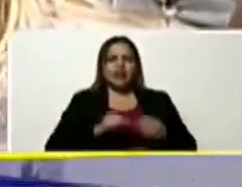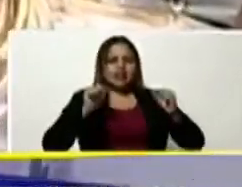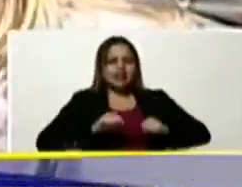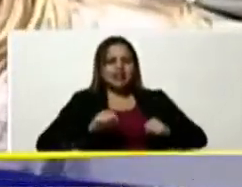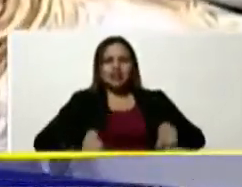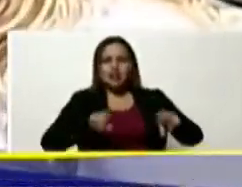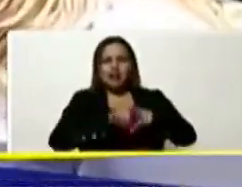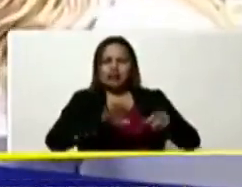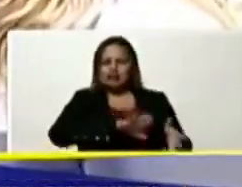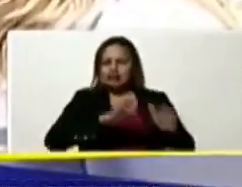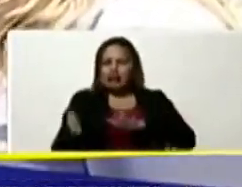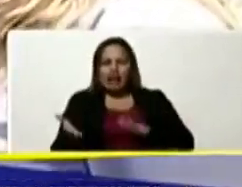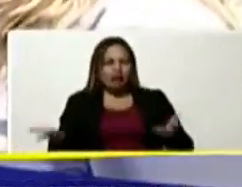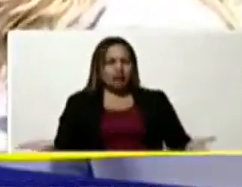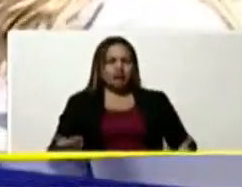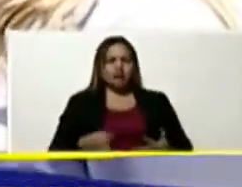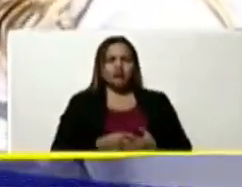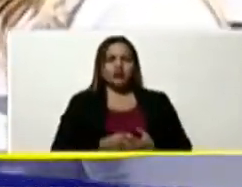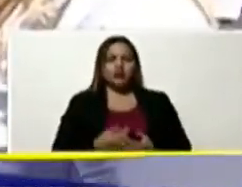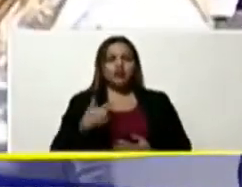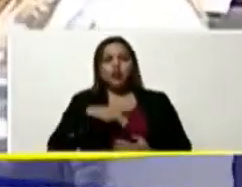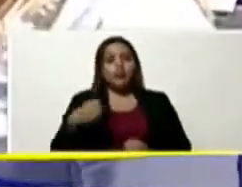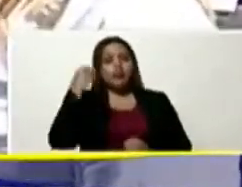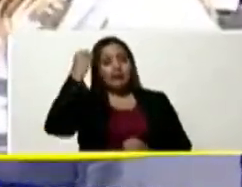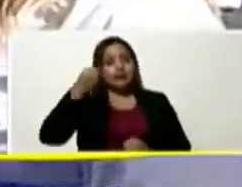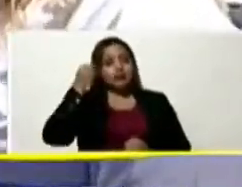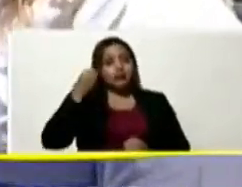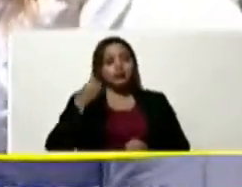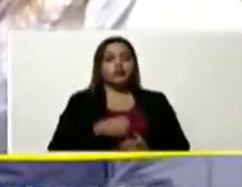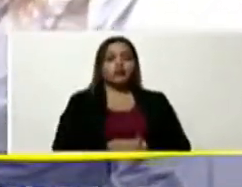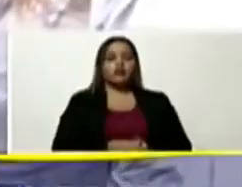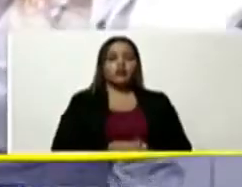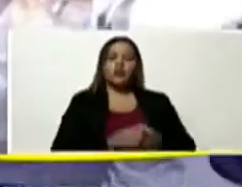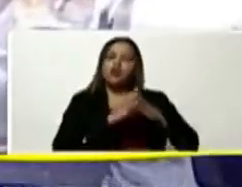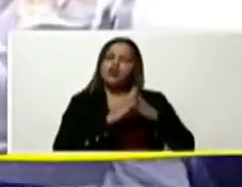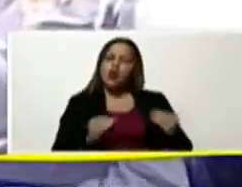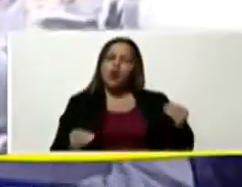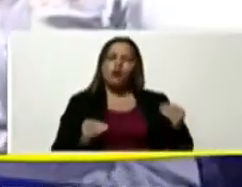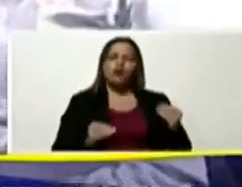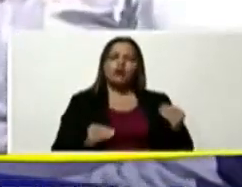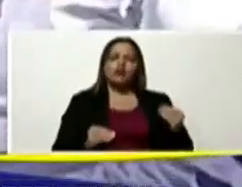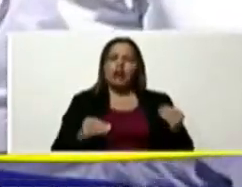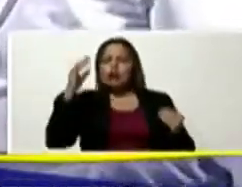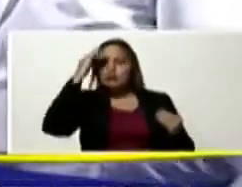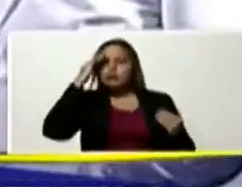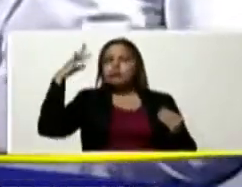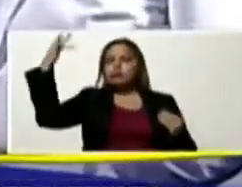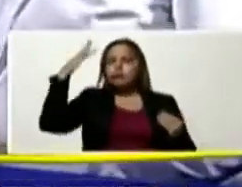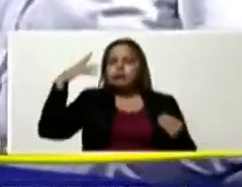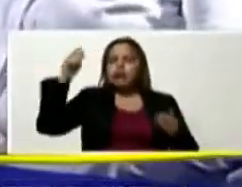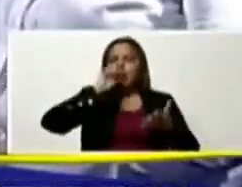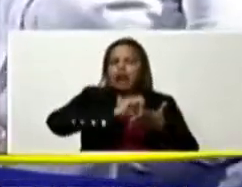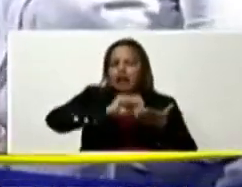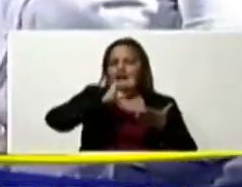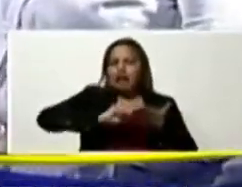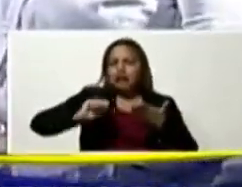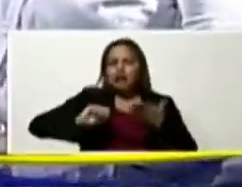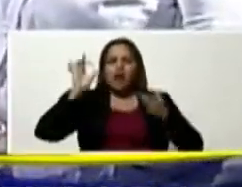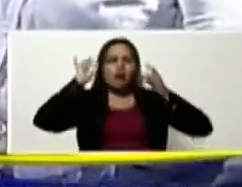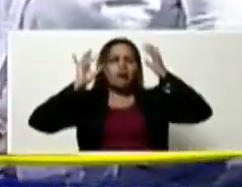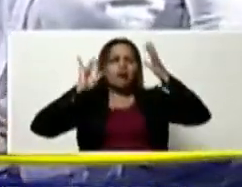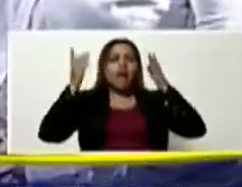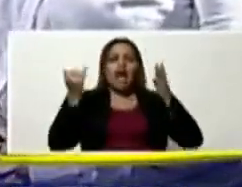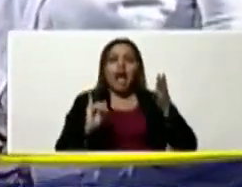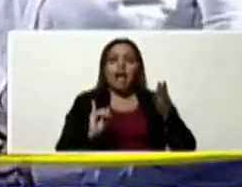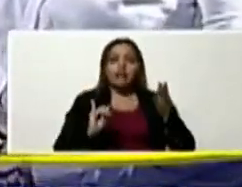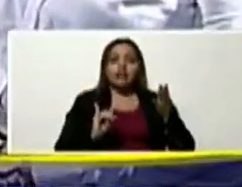soterrados, y además nosotros pensamos que todo ese imaginario que han creado estos escritores que están hoy en la